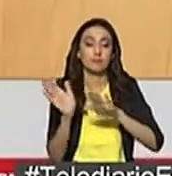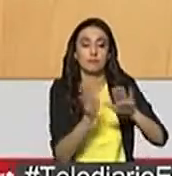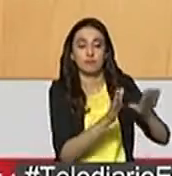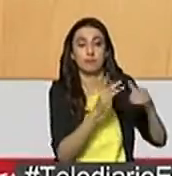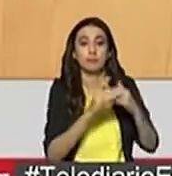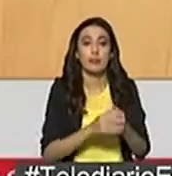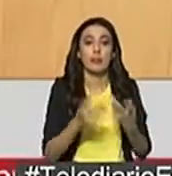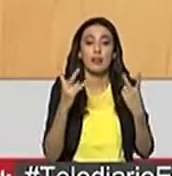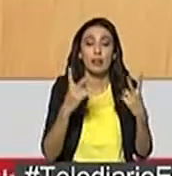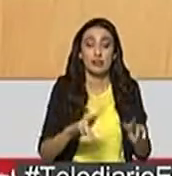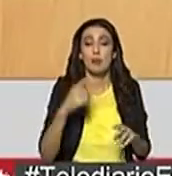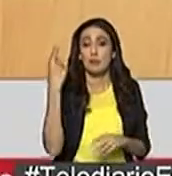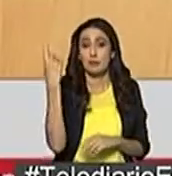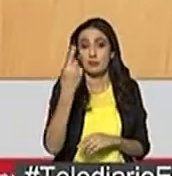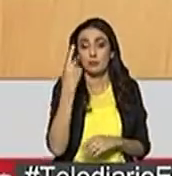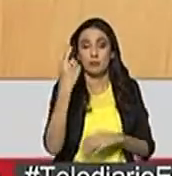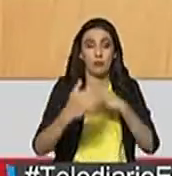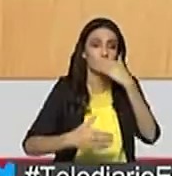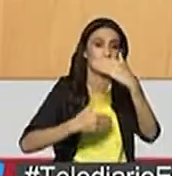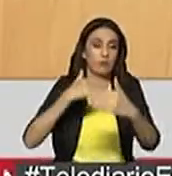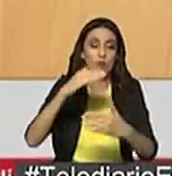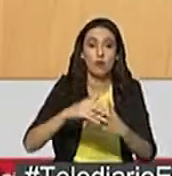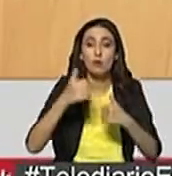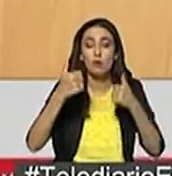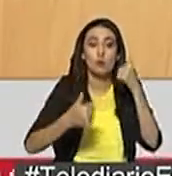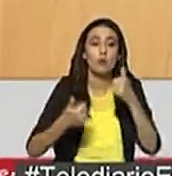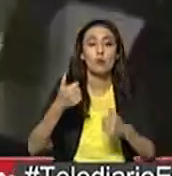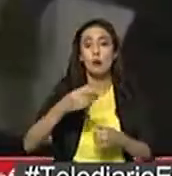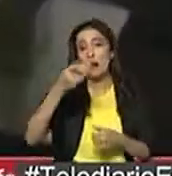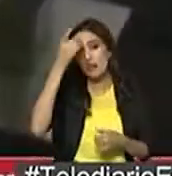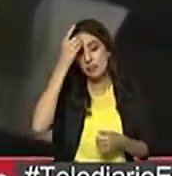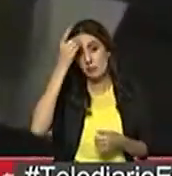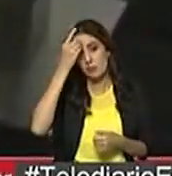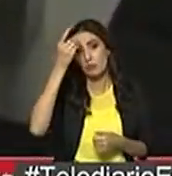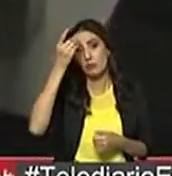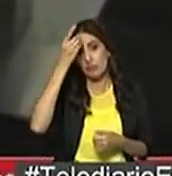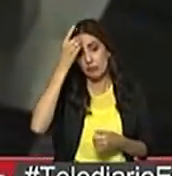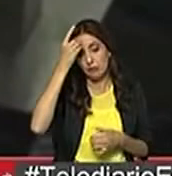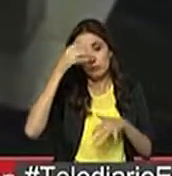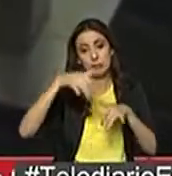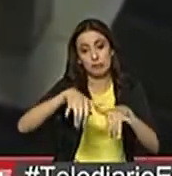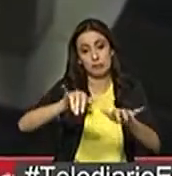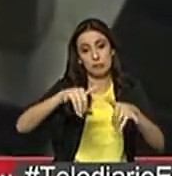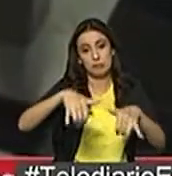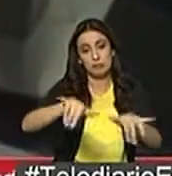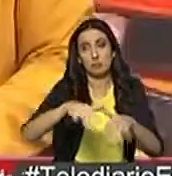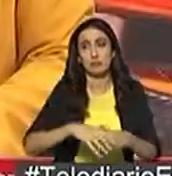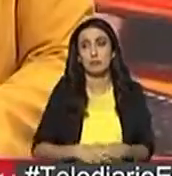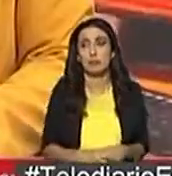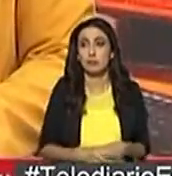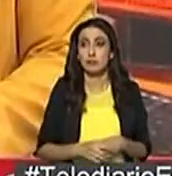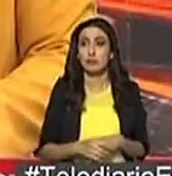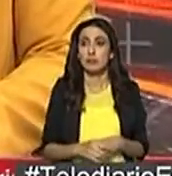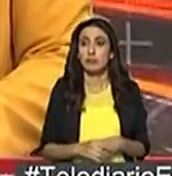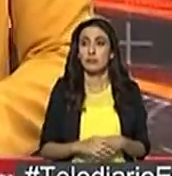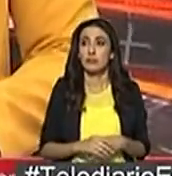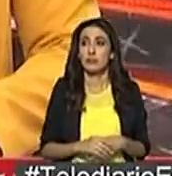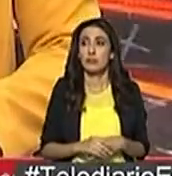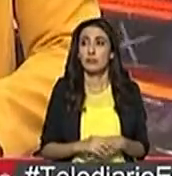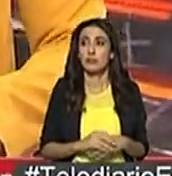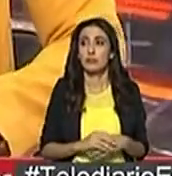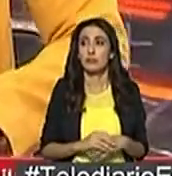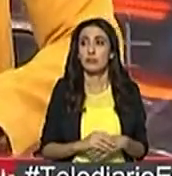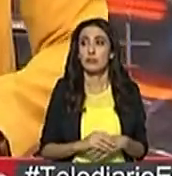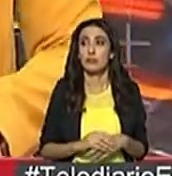y que la única opción que se le está dejando al gobierno es la de seguirse endeudando. Mariuxi Buenaño, Medios Públicos. Para